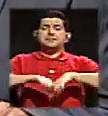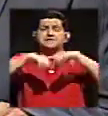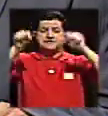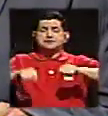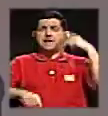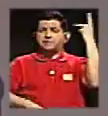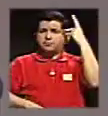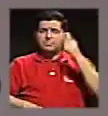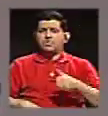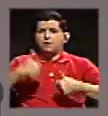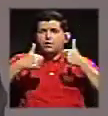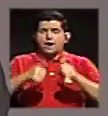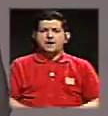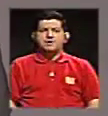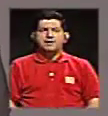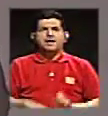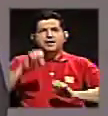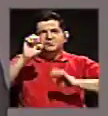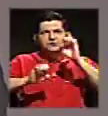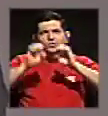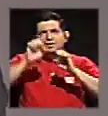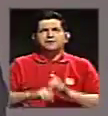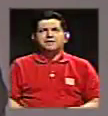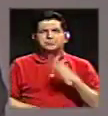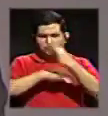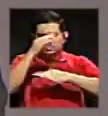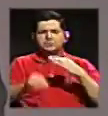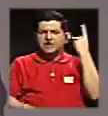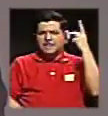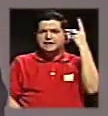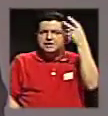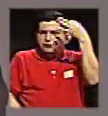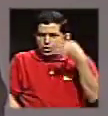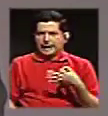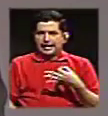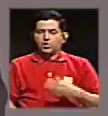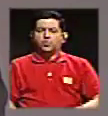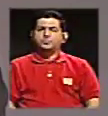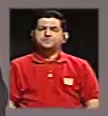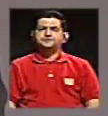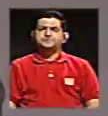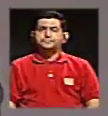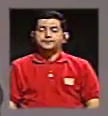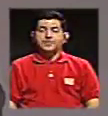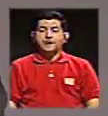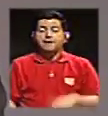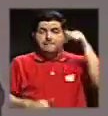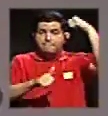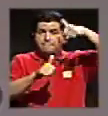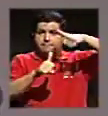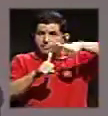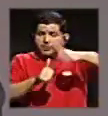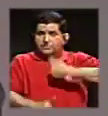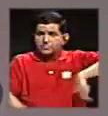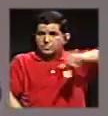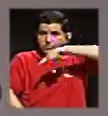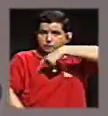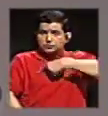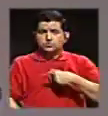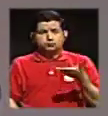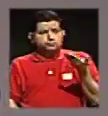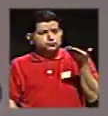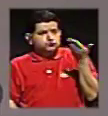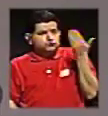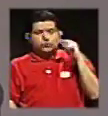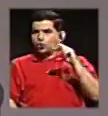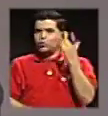político es una valoración política eh yo creo que cuando recordamos eh el pasado